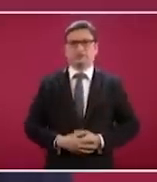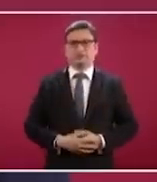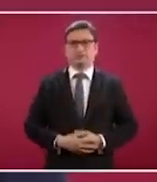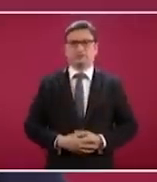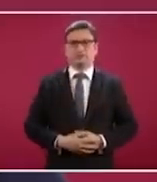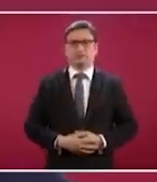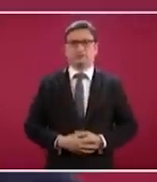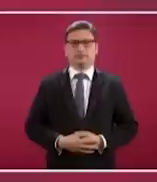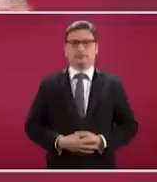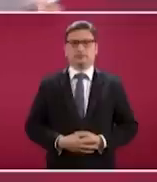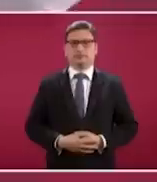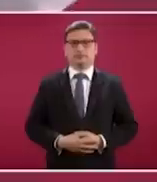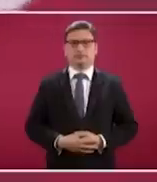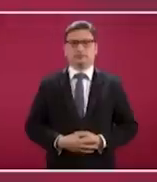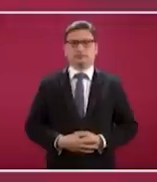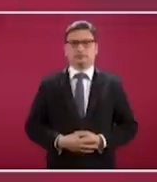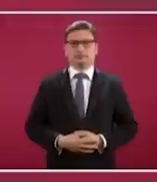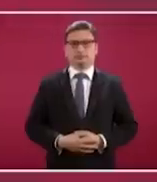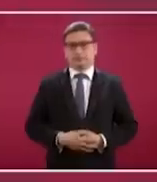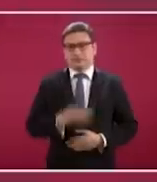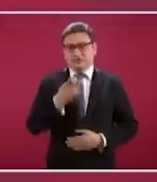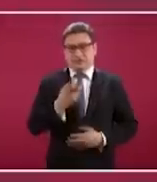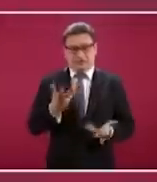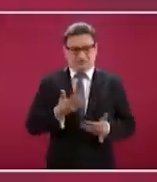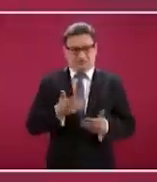y se está avanzando